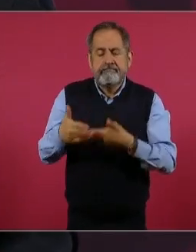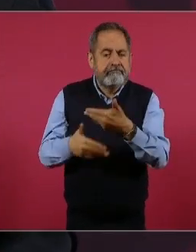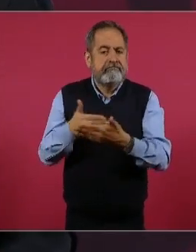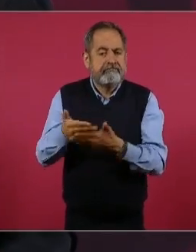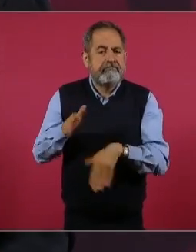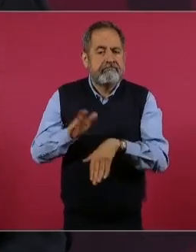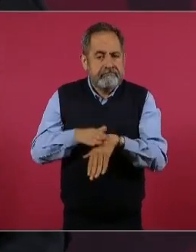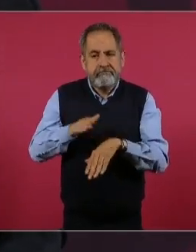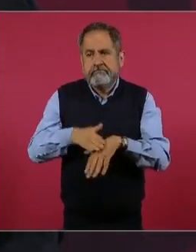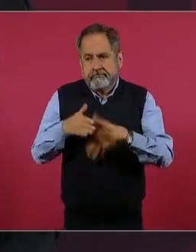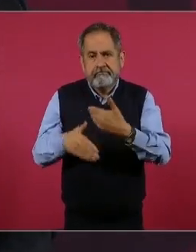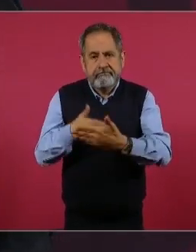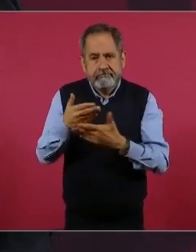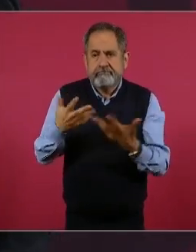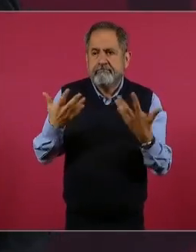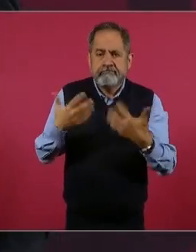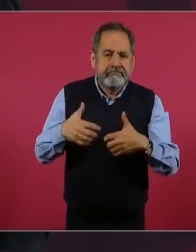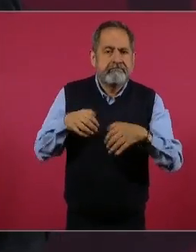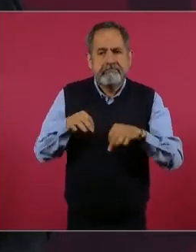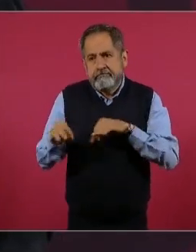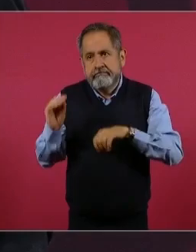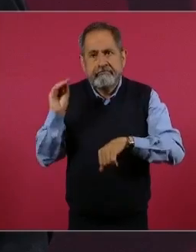creando empleos.